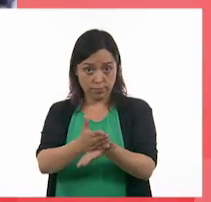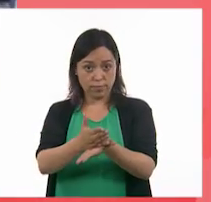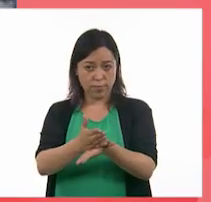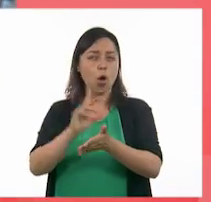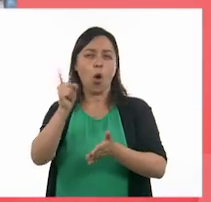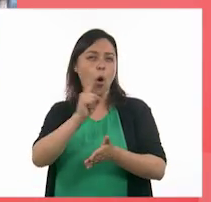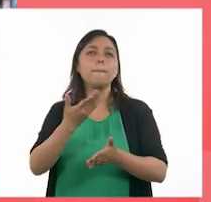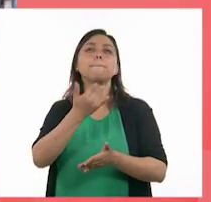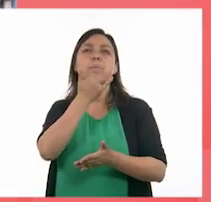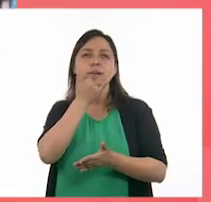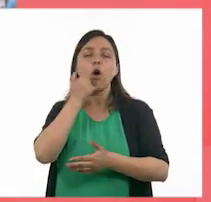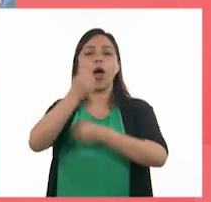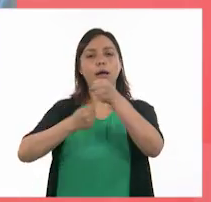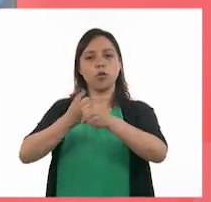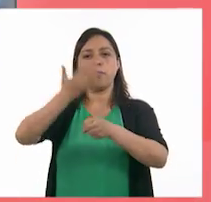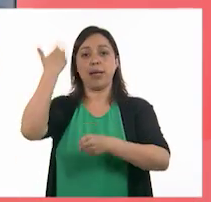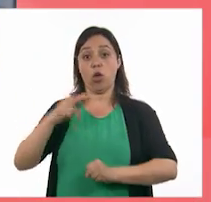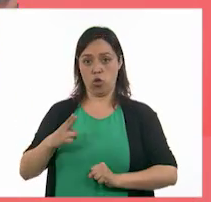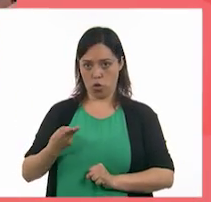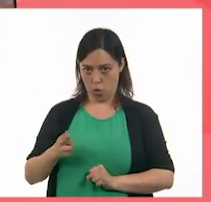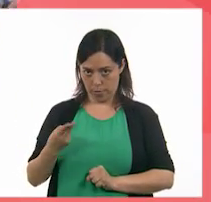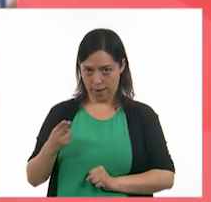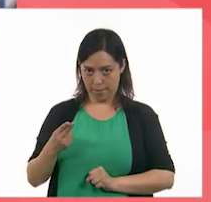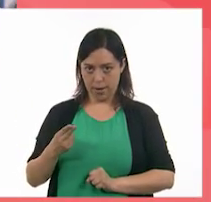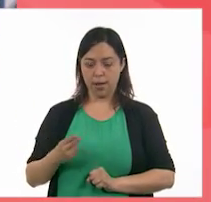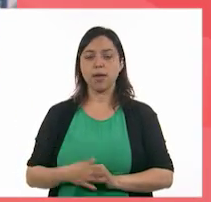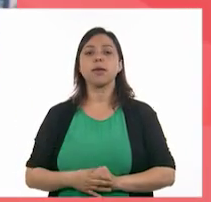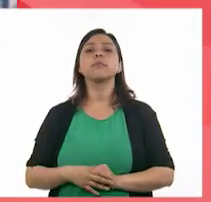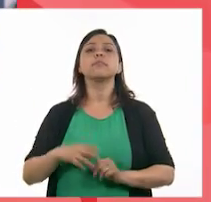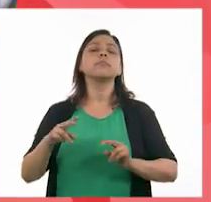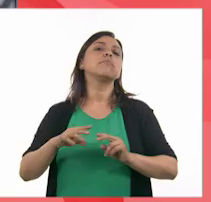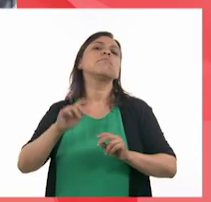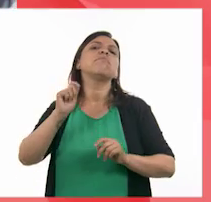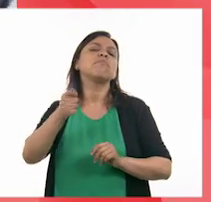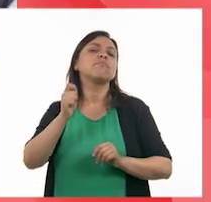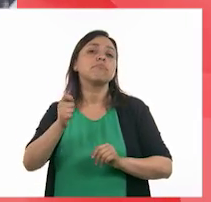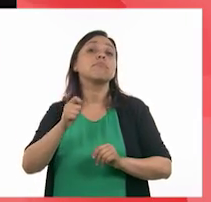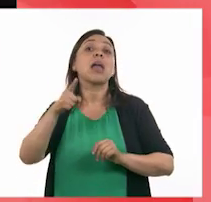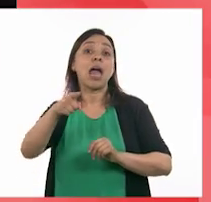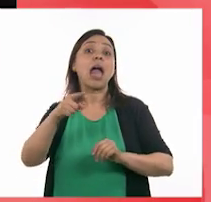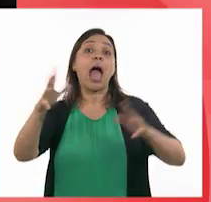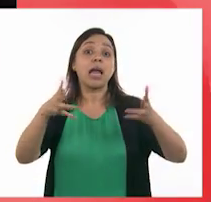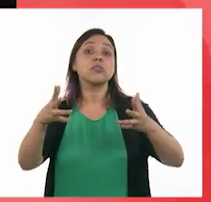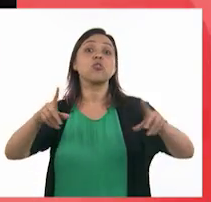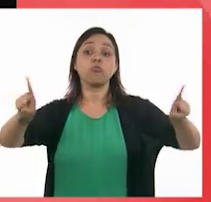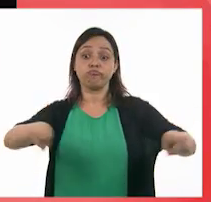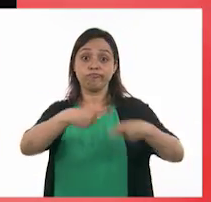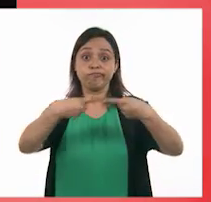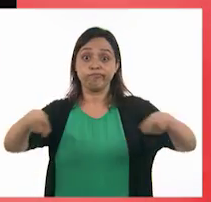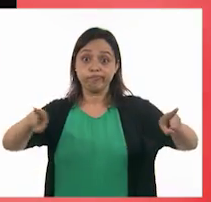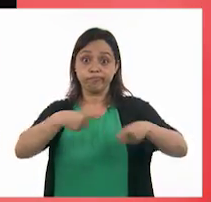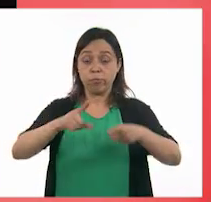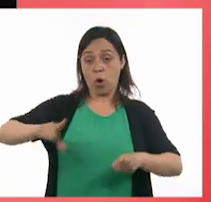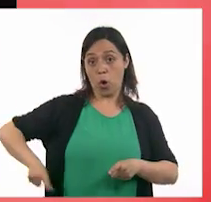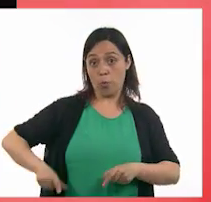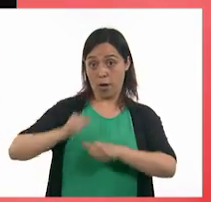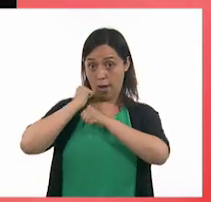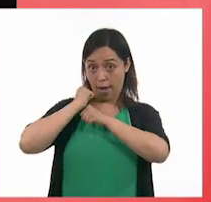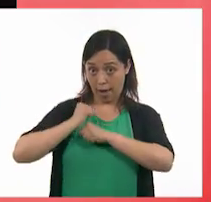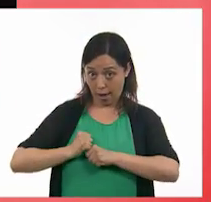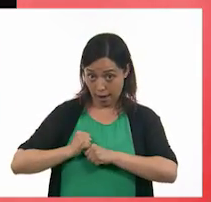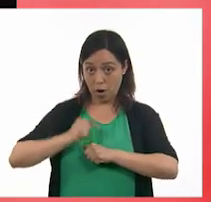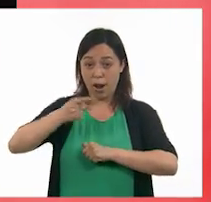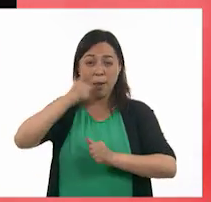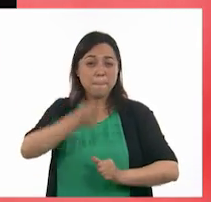desde noviembre del año pasado. Y el tema es, se hizo un gran concierto con el gobernador del estado. Fue